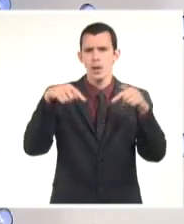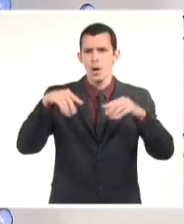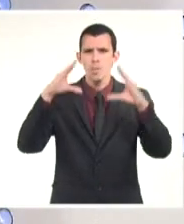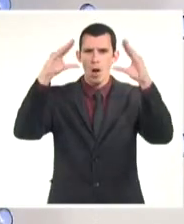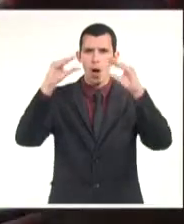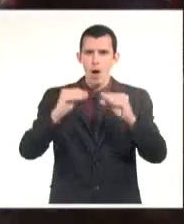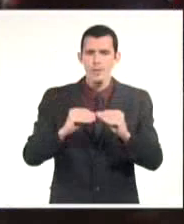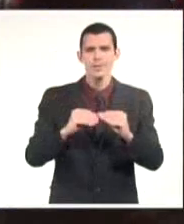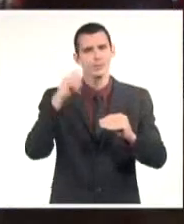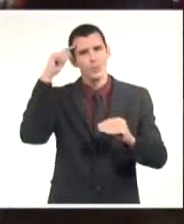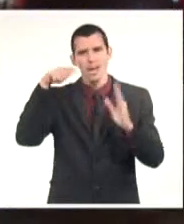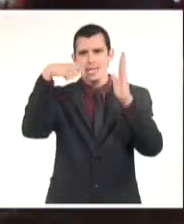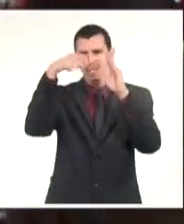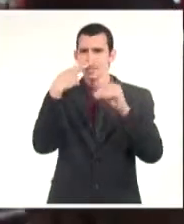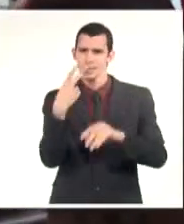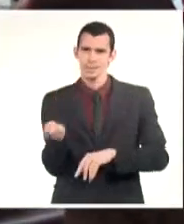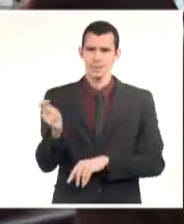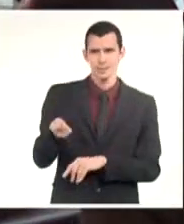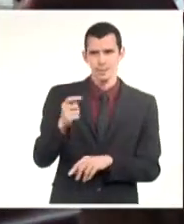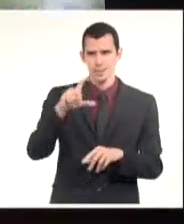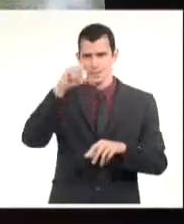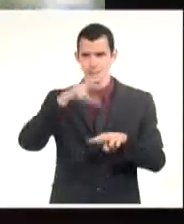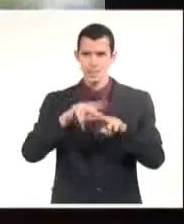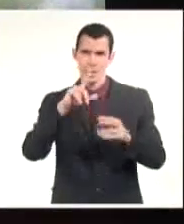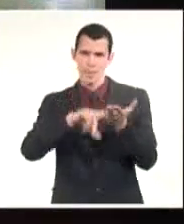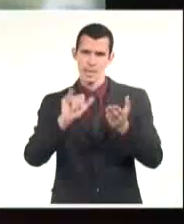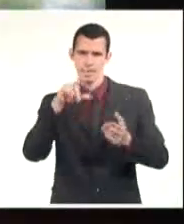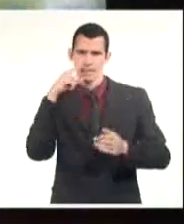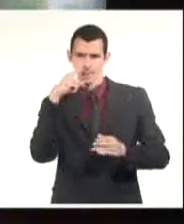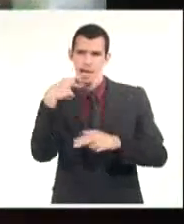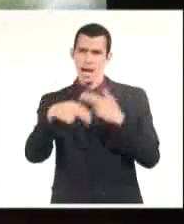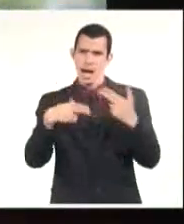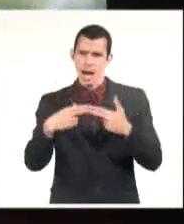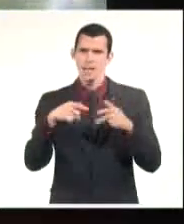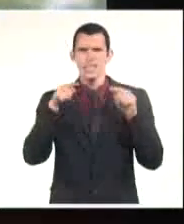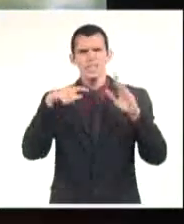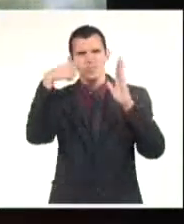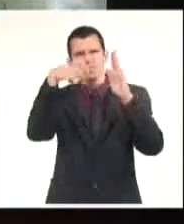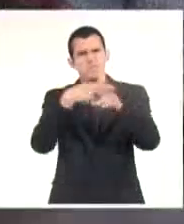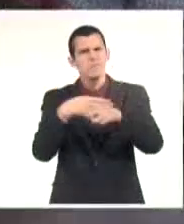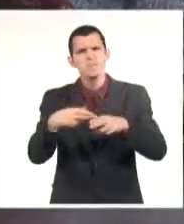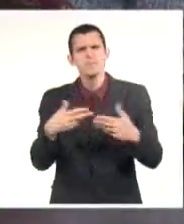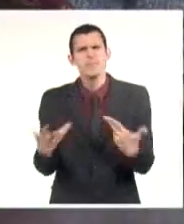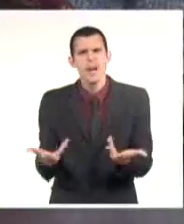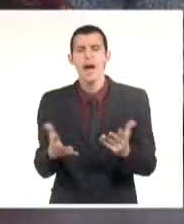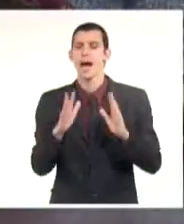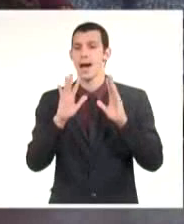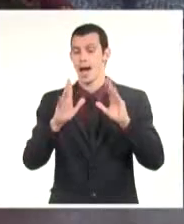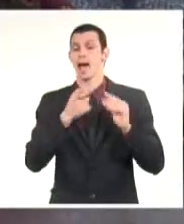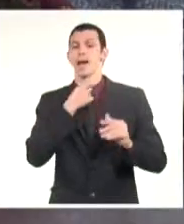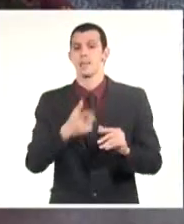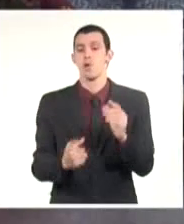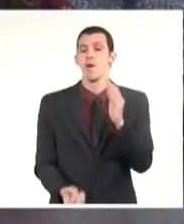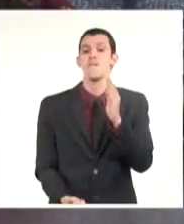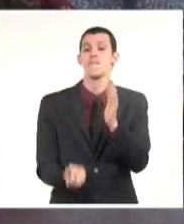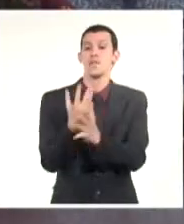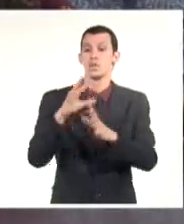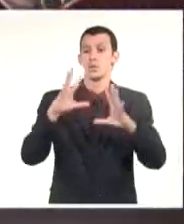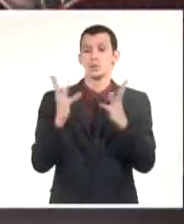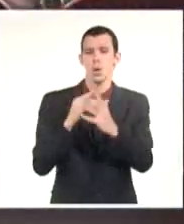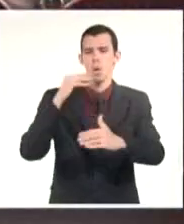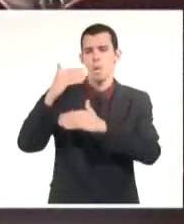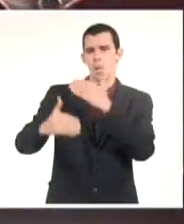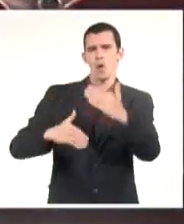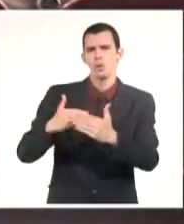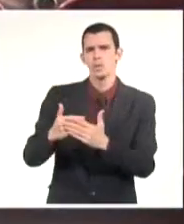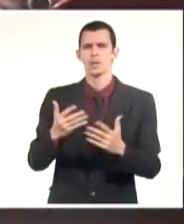capitalino Cine Chaplin. El material audiovisual es una mirada actual y un análisis cronohistórico a los procesos fundacionales y de desarrollo